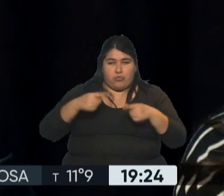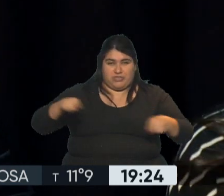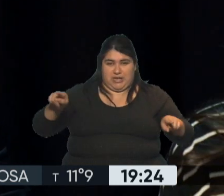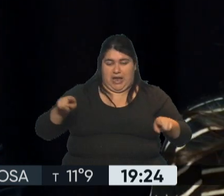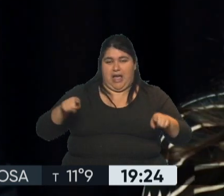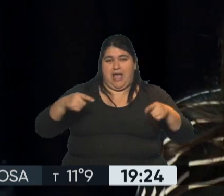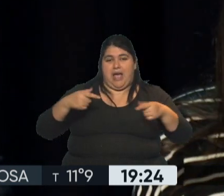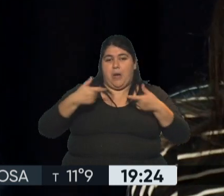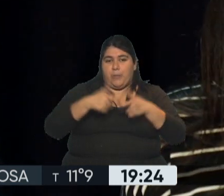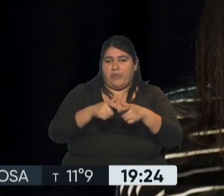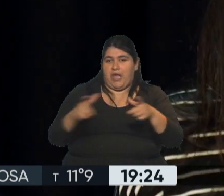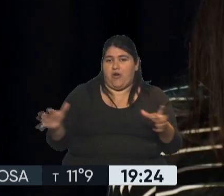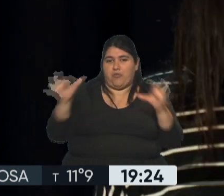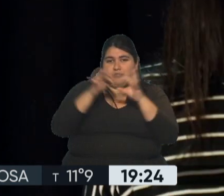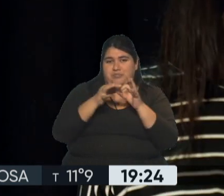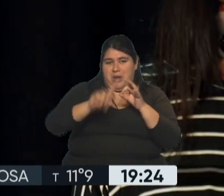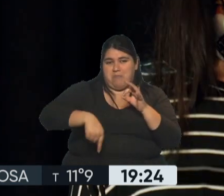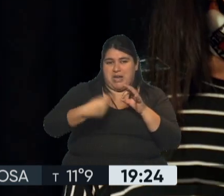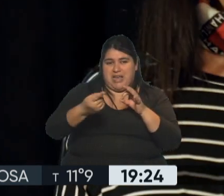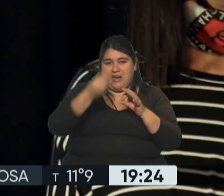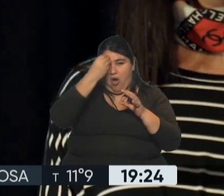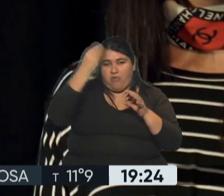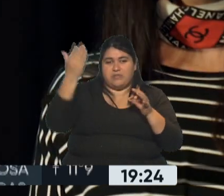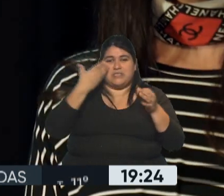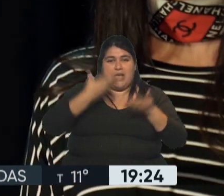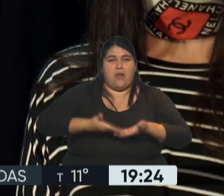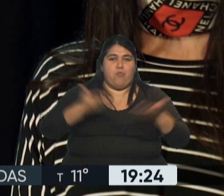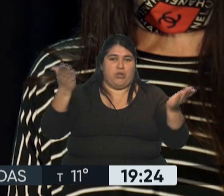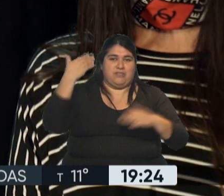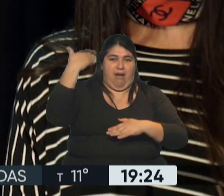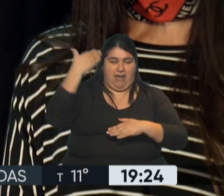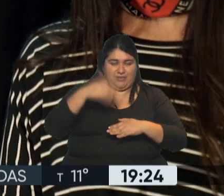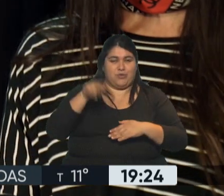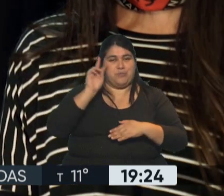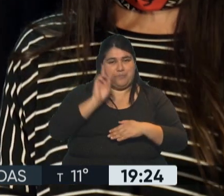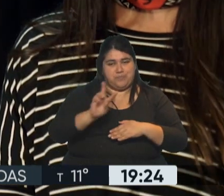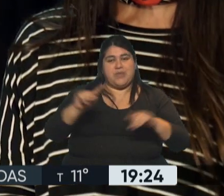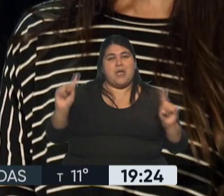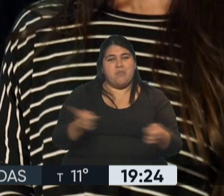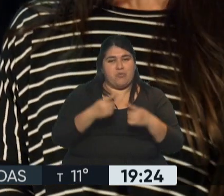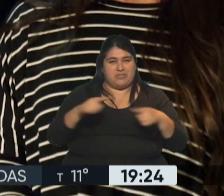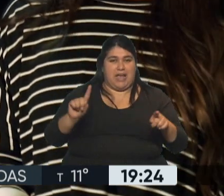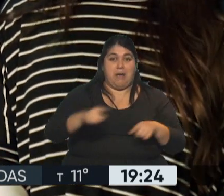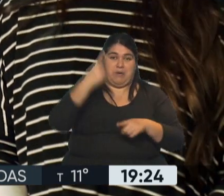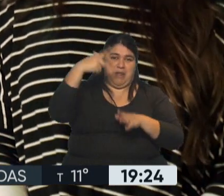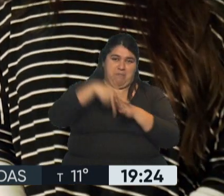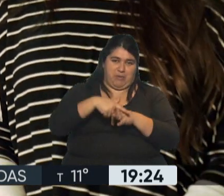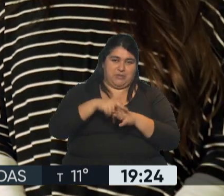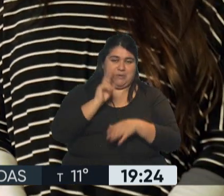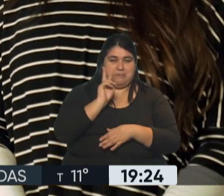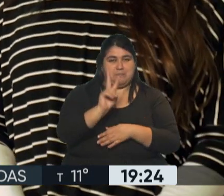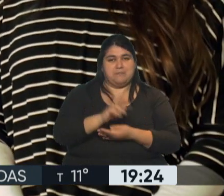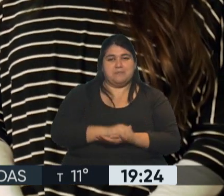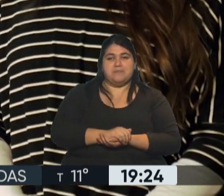este video, dado a conocer mañana oficialmente en el acto. Lo escuchamos. Y damos inicio a la primera pausa. Funda